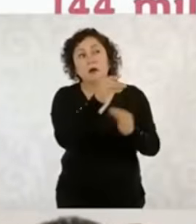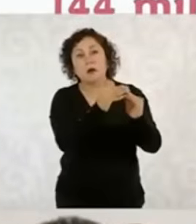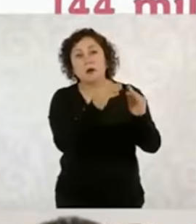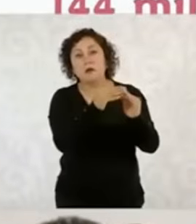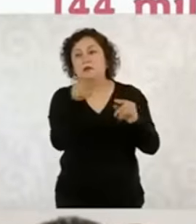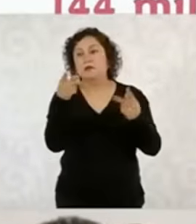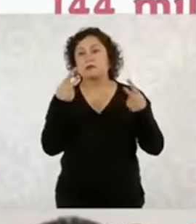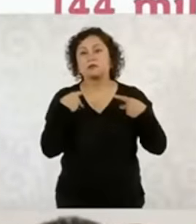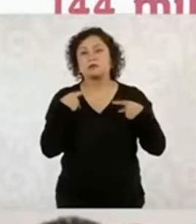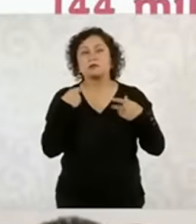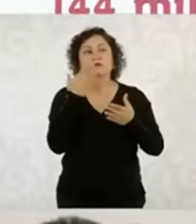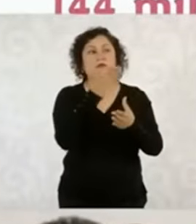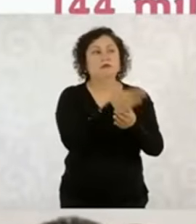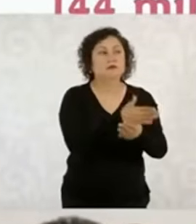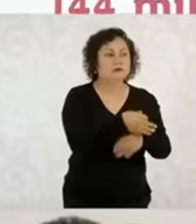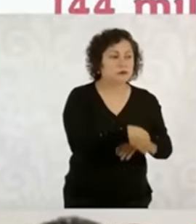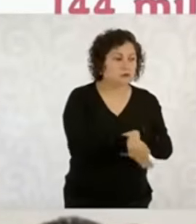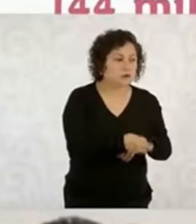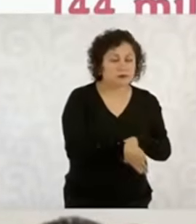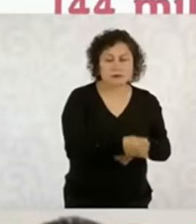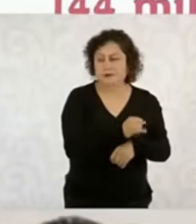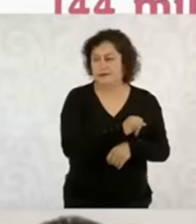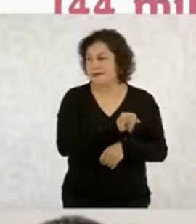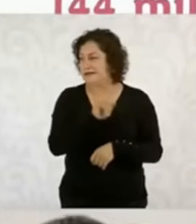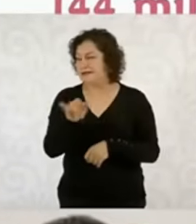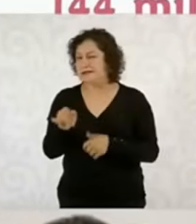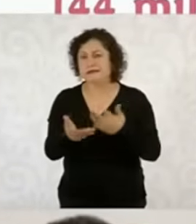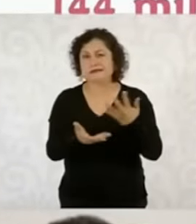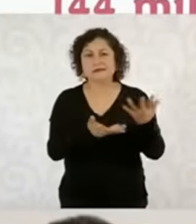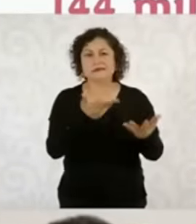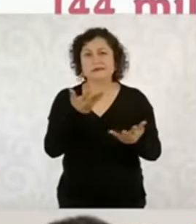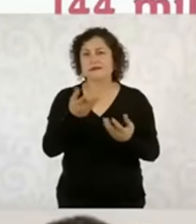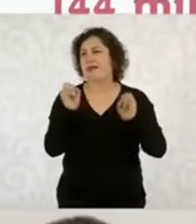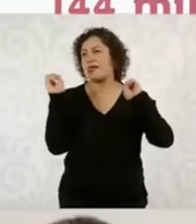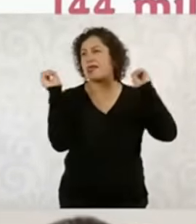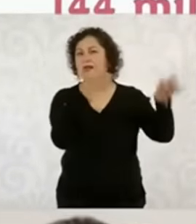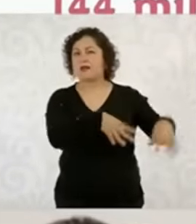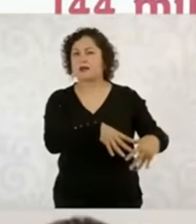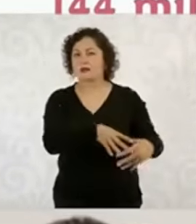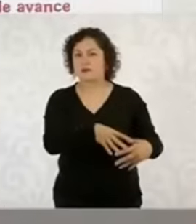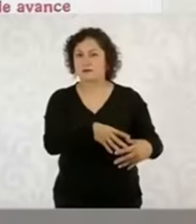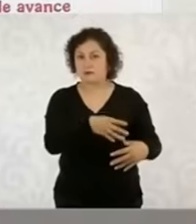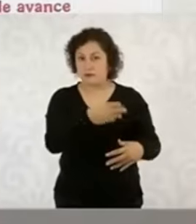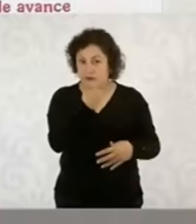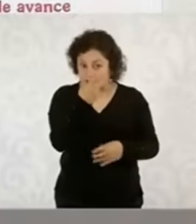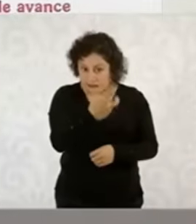Actualmente el cálculo es de que hay 843.000 viviendas